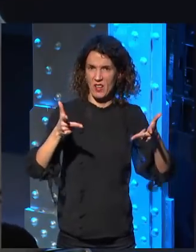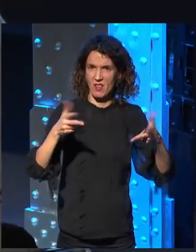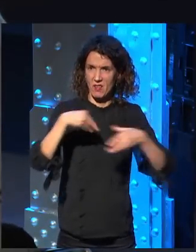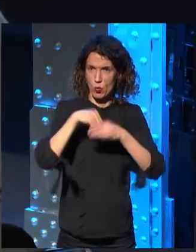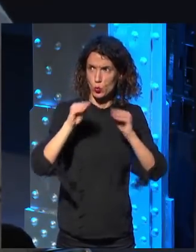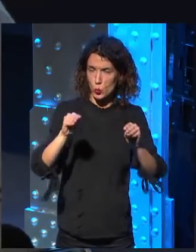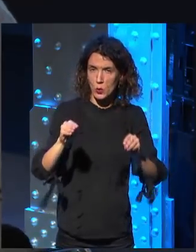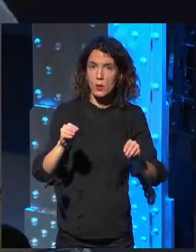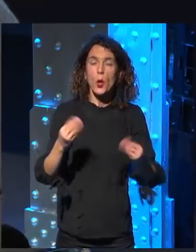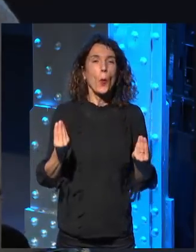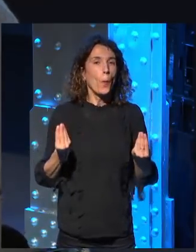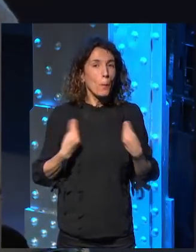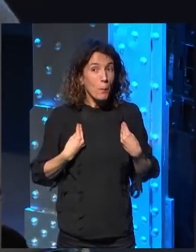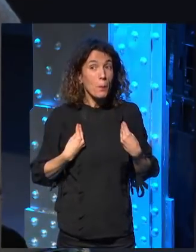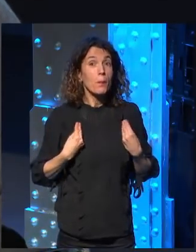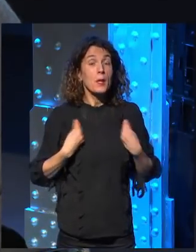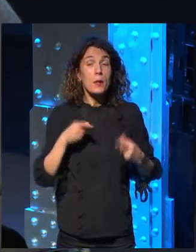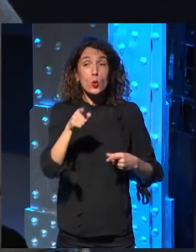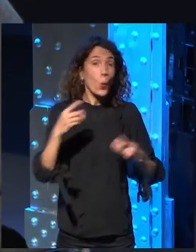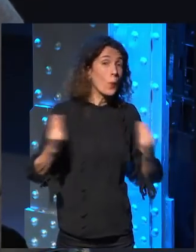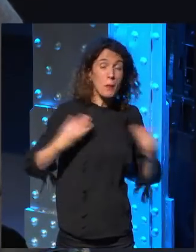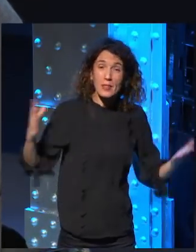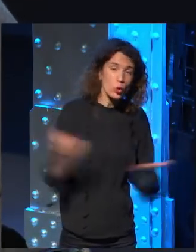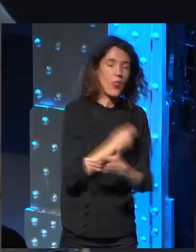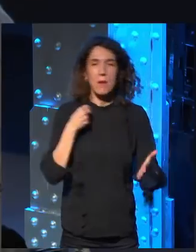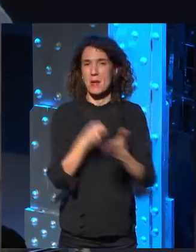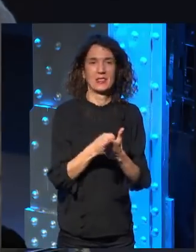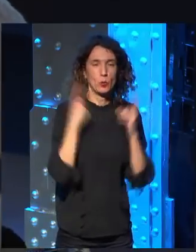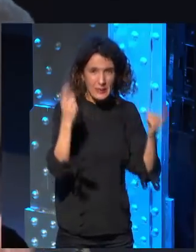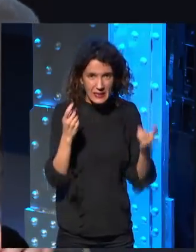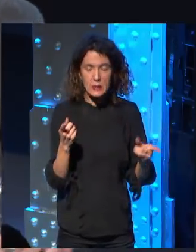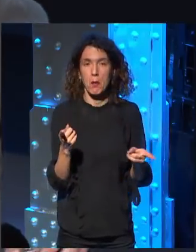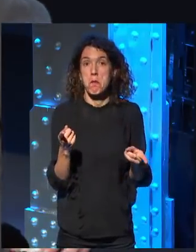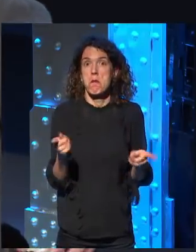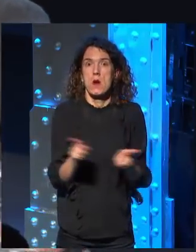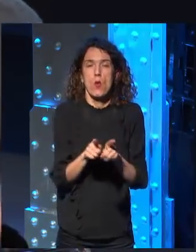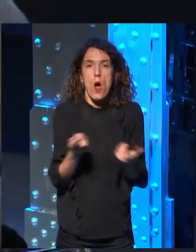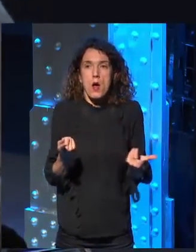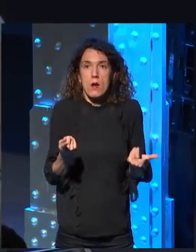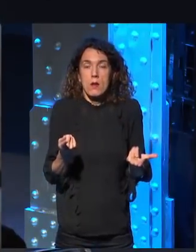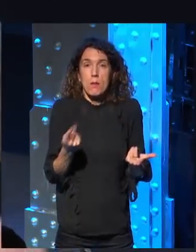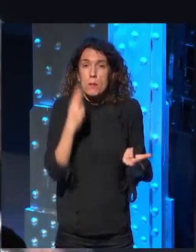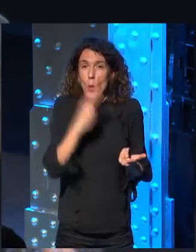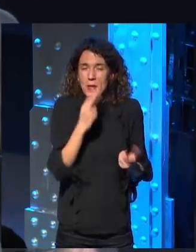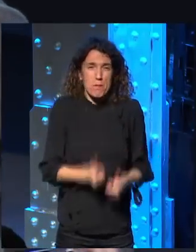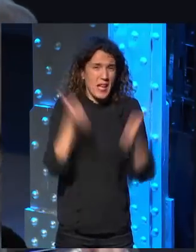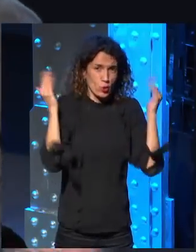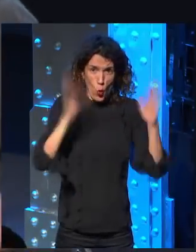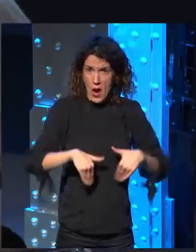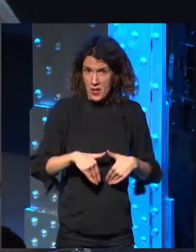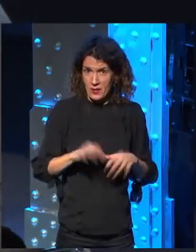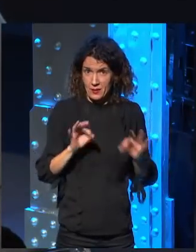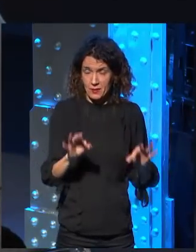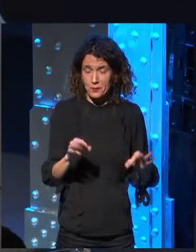hoteles. Vive todas tus vidas al máximo. Ya no se puede prometer más, ¿no? Es decir,